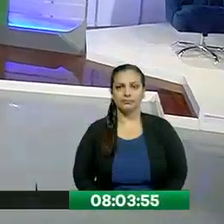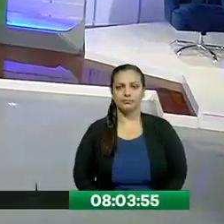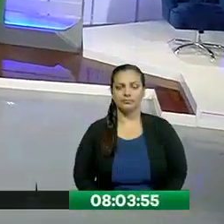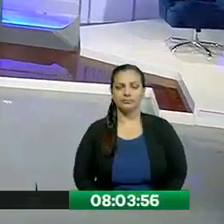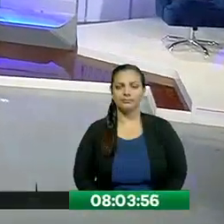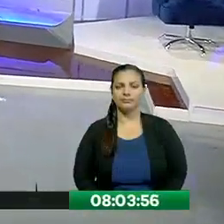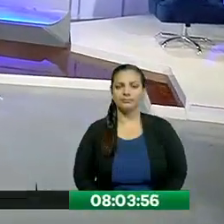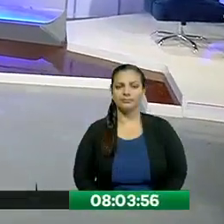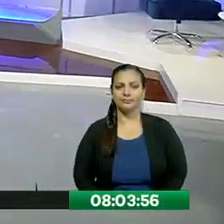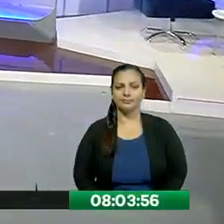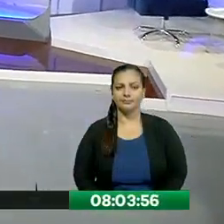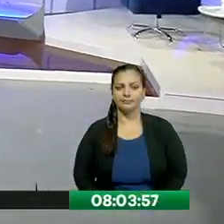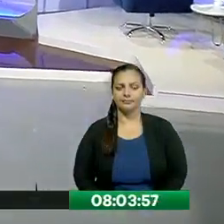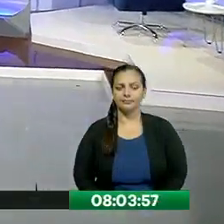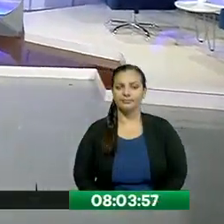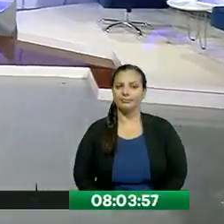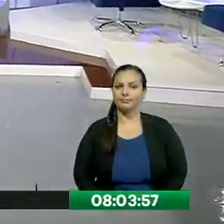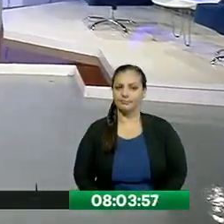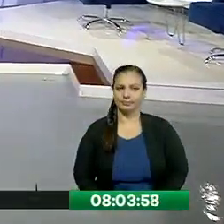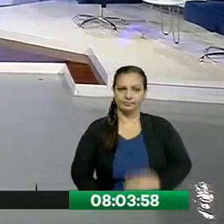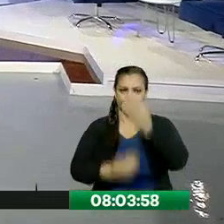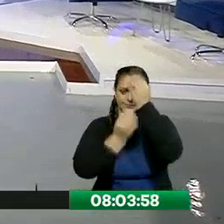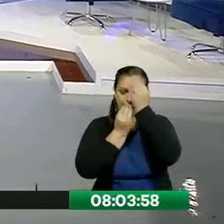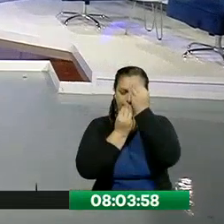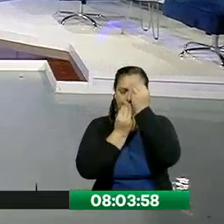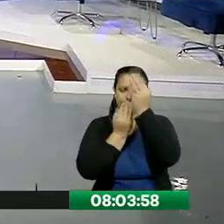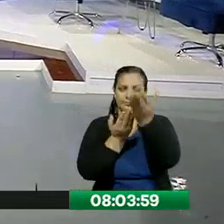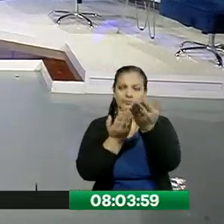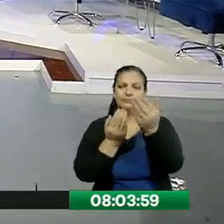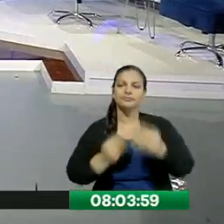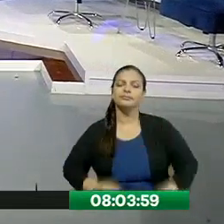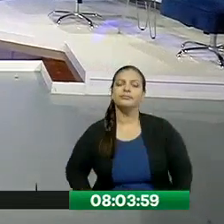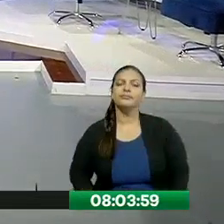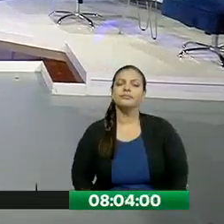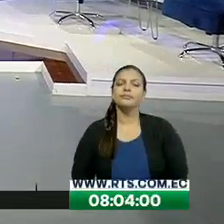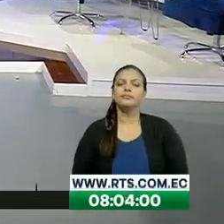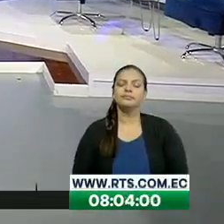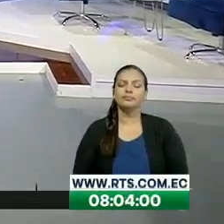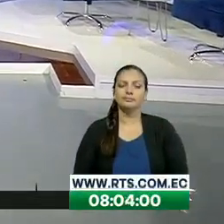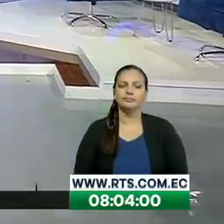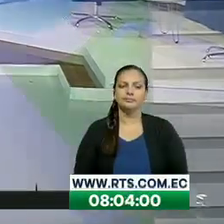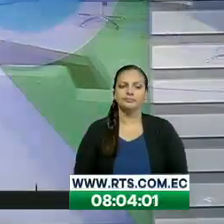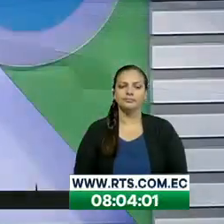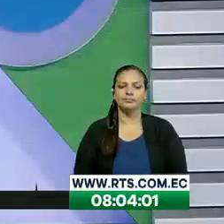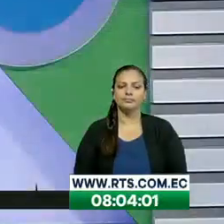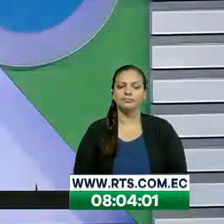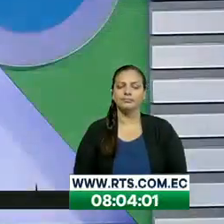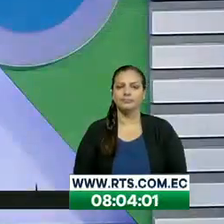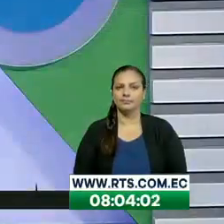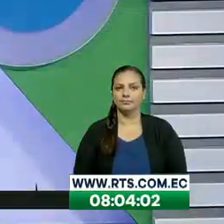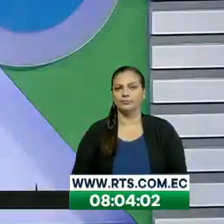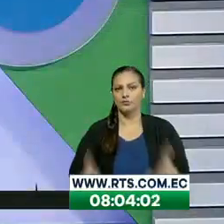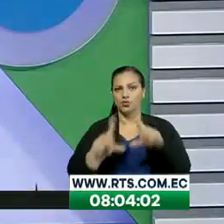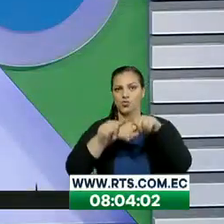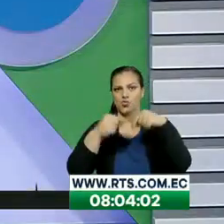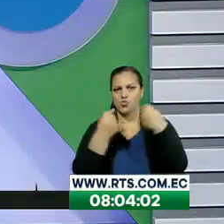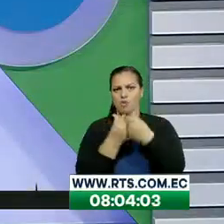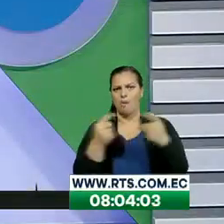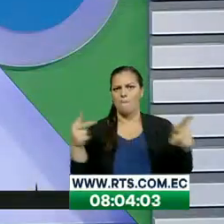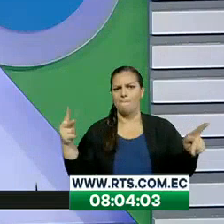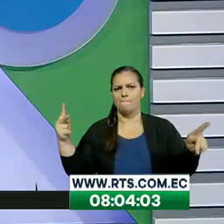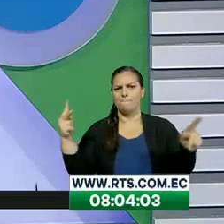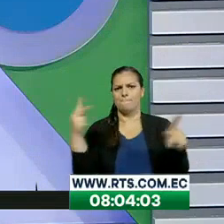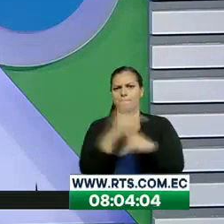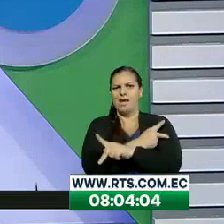Muy bien, amables televidentes, si hubo, vamos de inmediato al desarrollo de la información. Les contamos en la Crónica Roja que una supuesta banda dedicada a trata